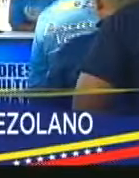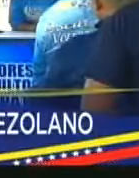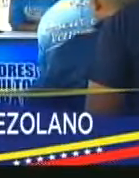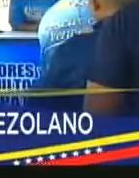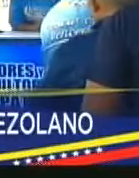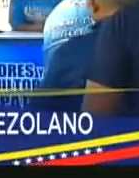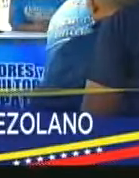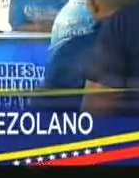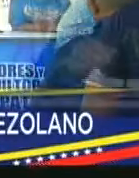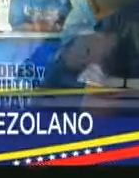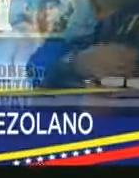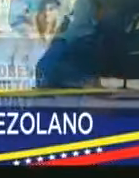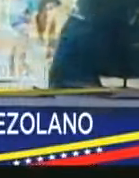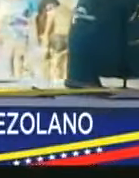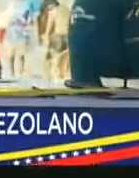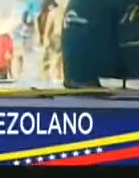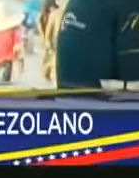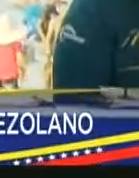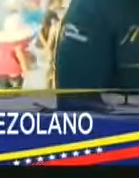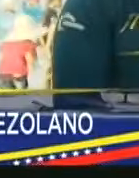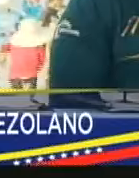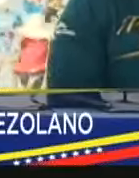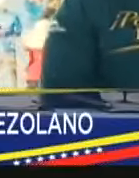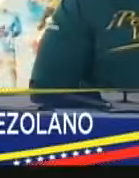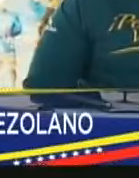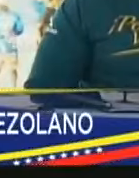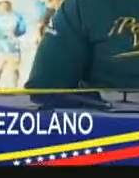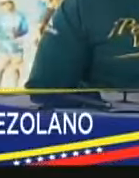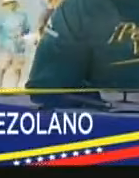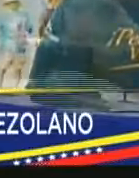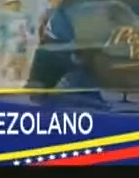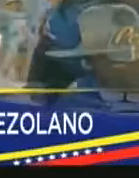amigo, Maduro está contigo.